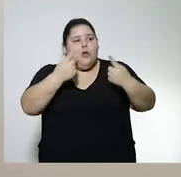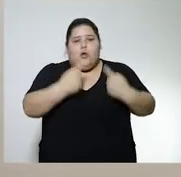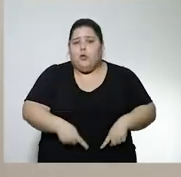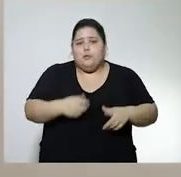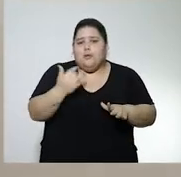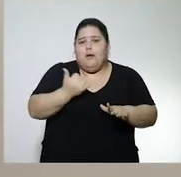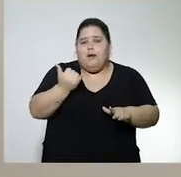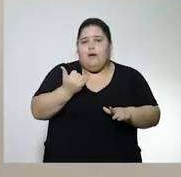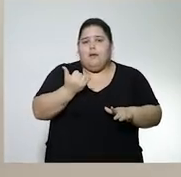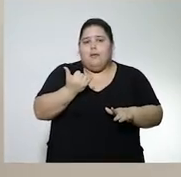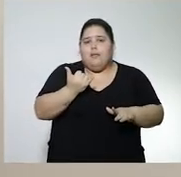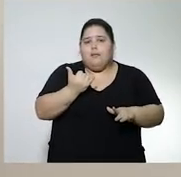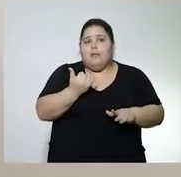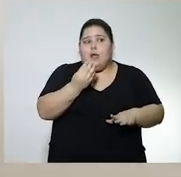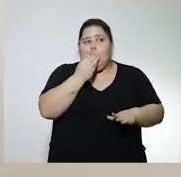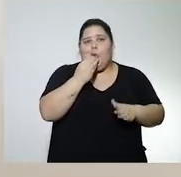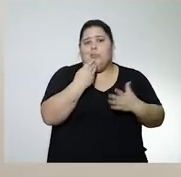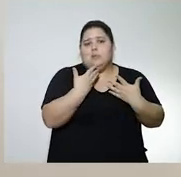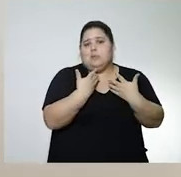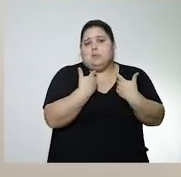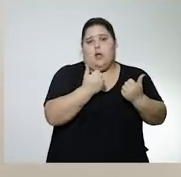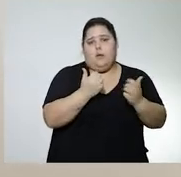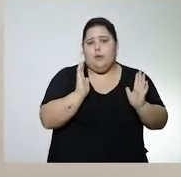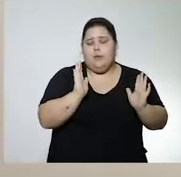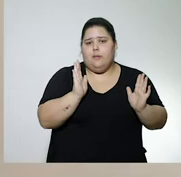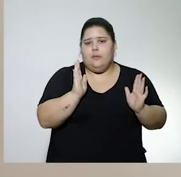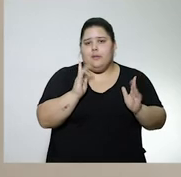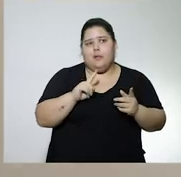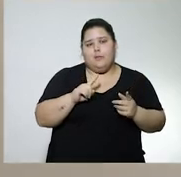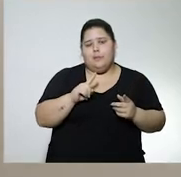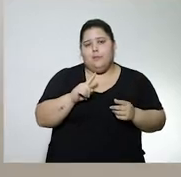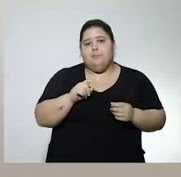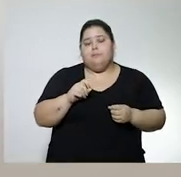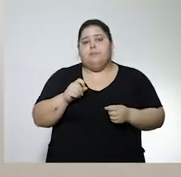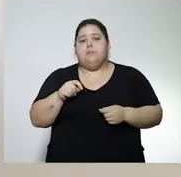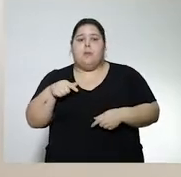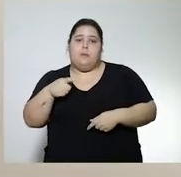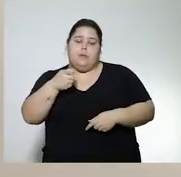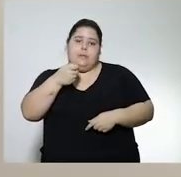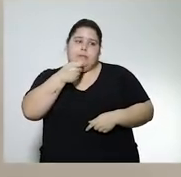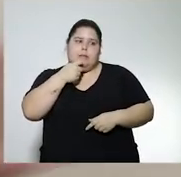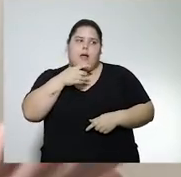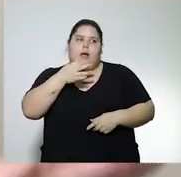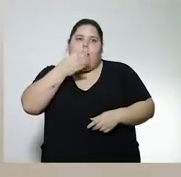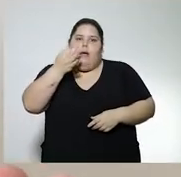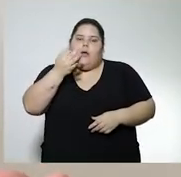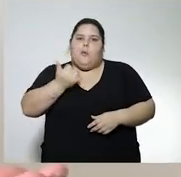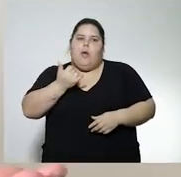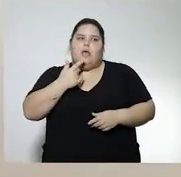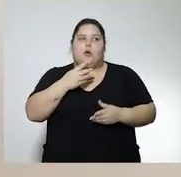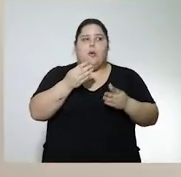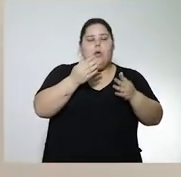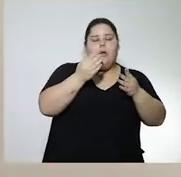que sean más saludables que otras. Si bien es cierto que no existen alimentos buenos y